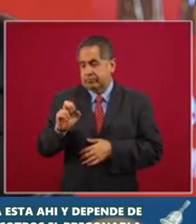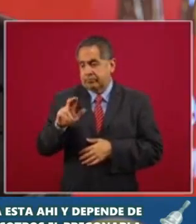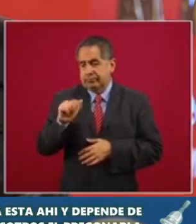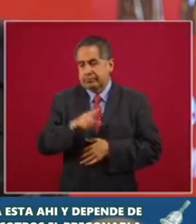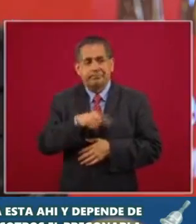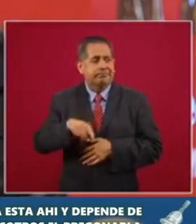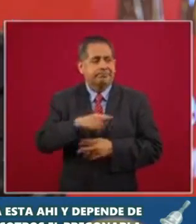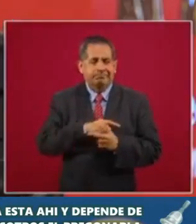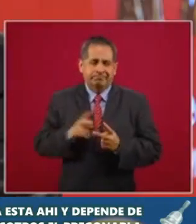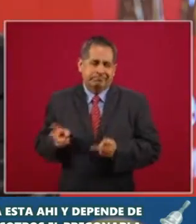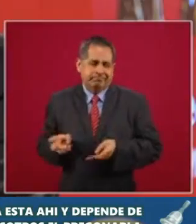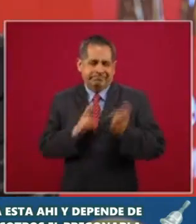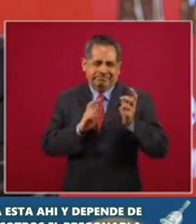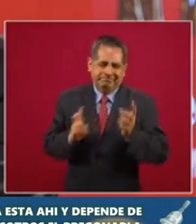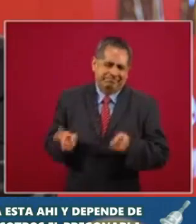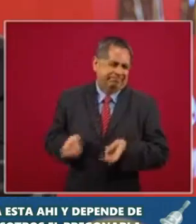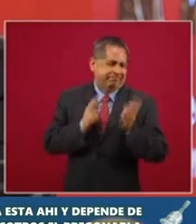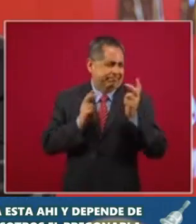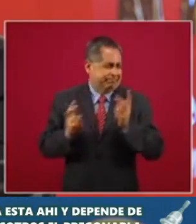robar